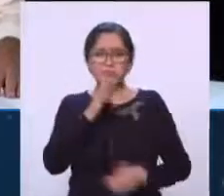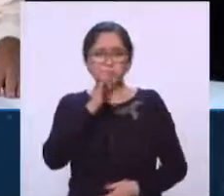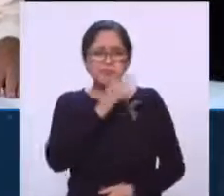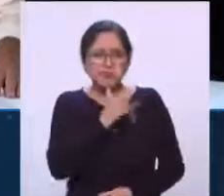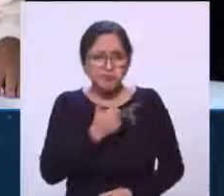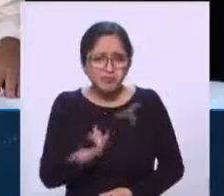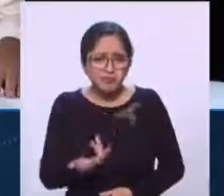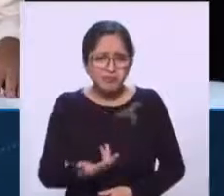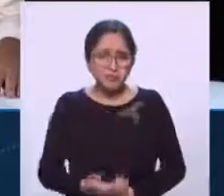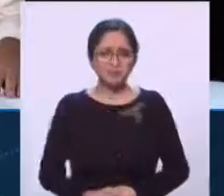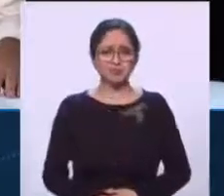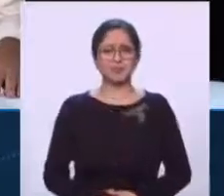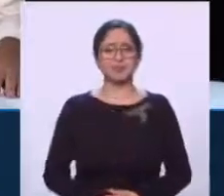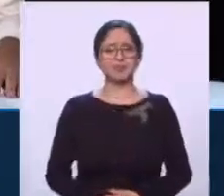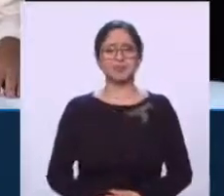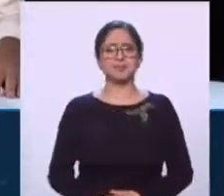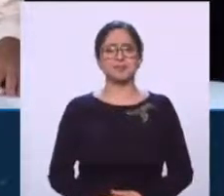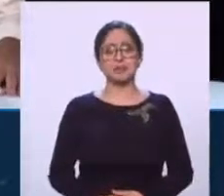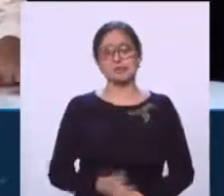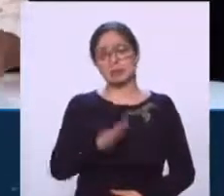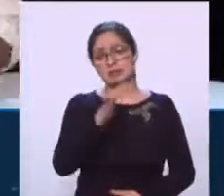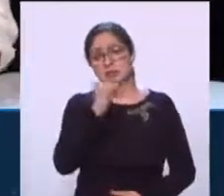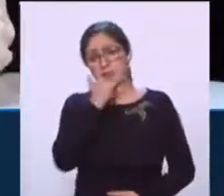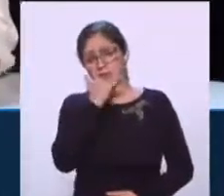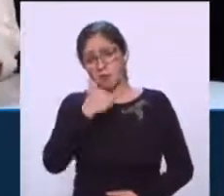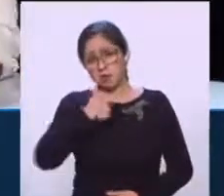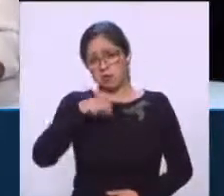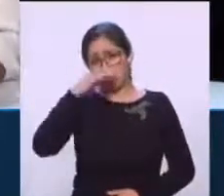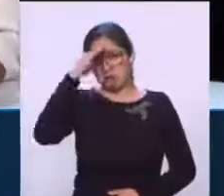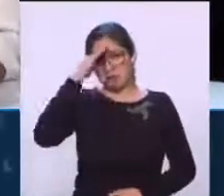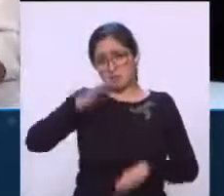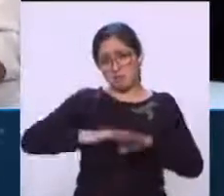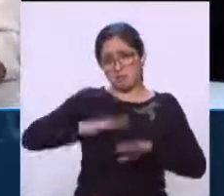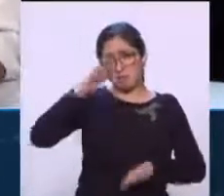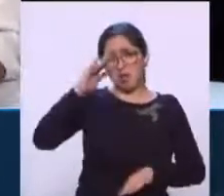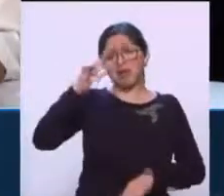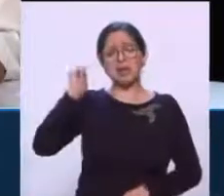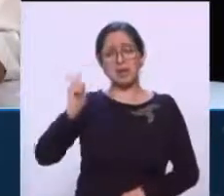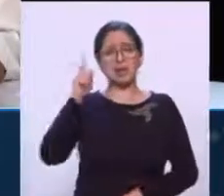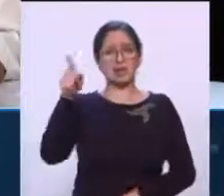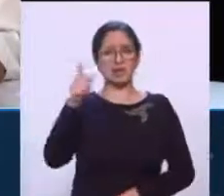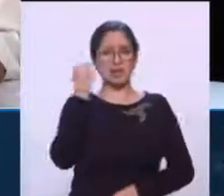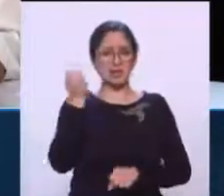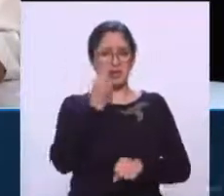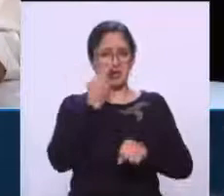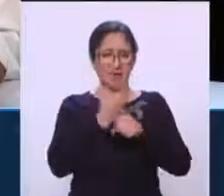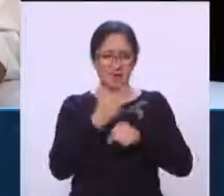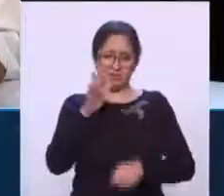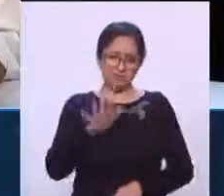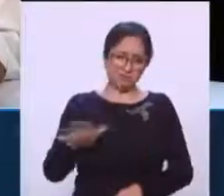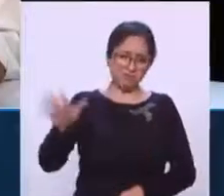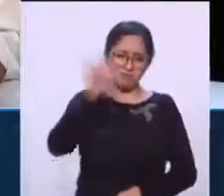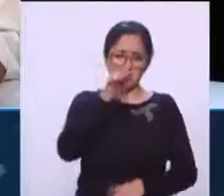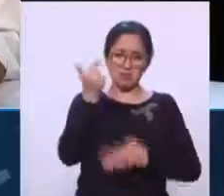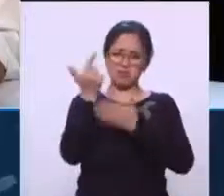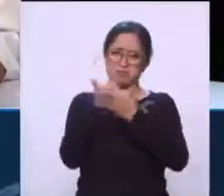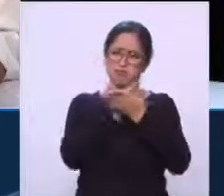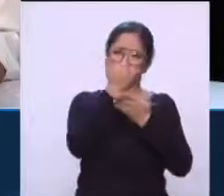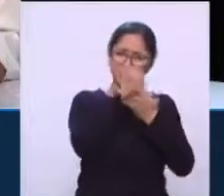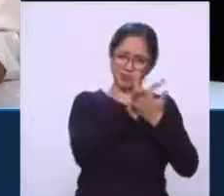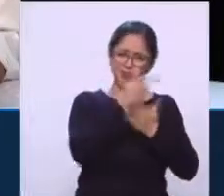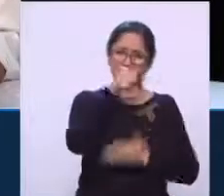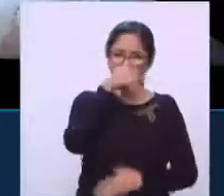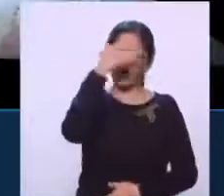decir, son más. De acuerdo con el último reporte del Secretariado Ejecutivo, ustedes conocen que tiene